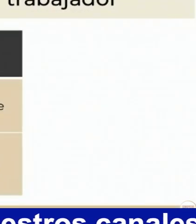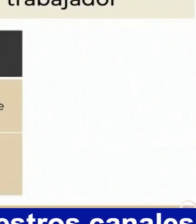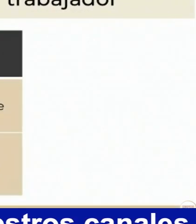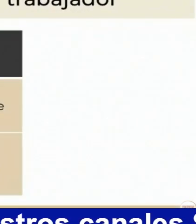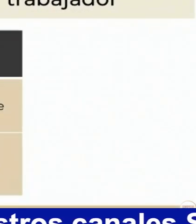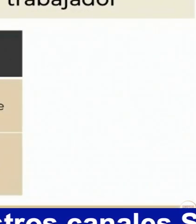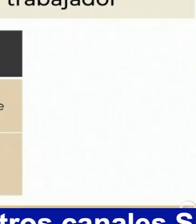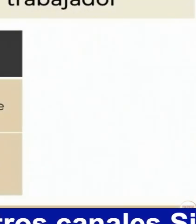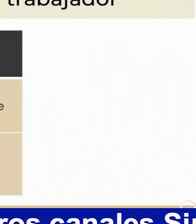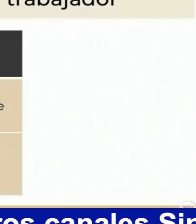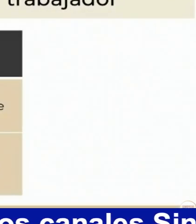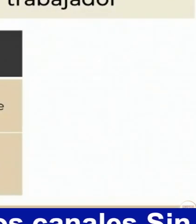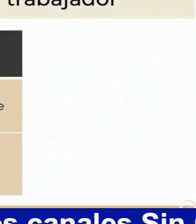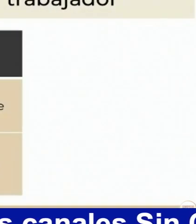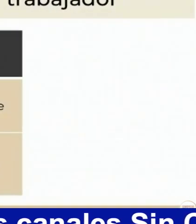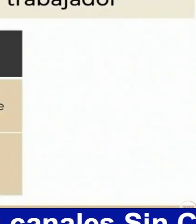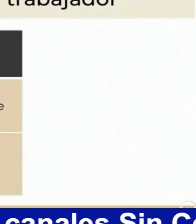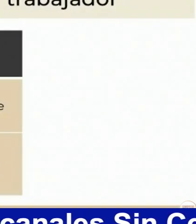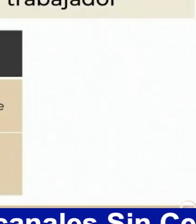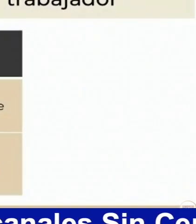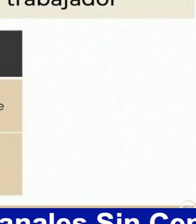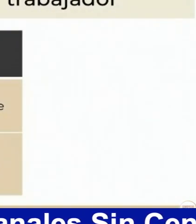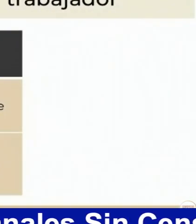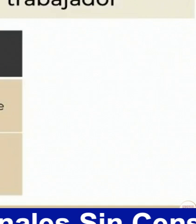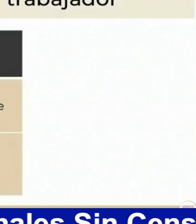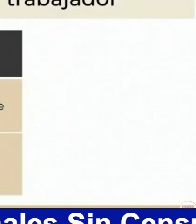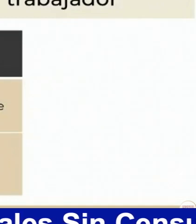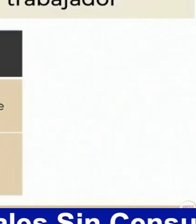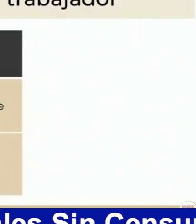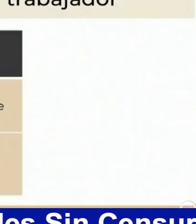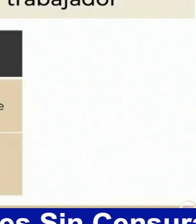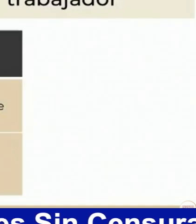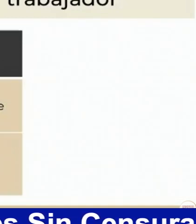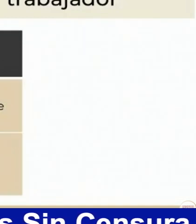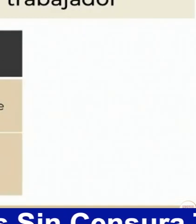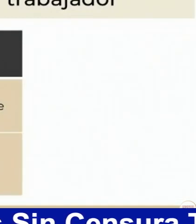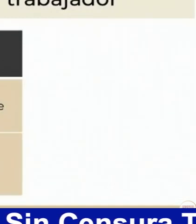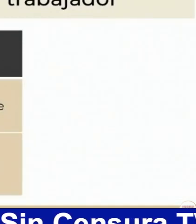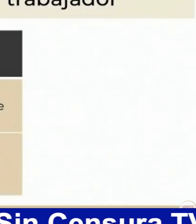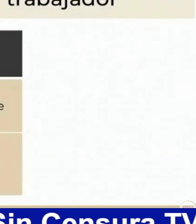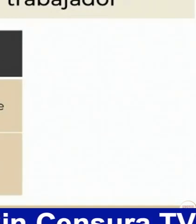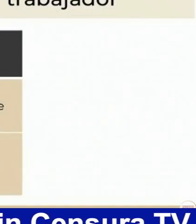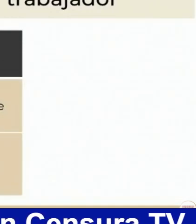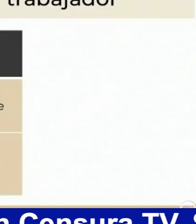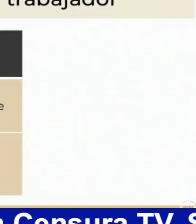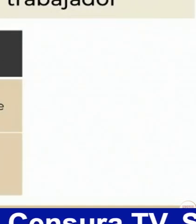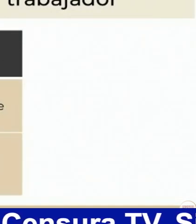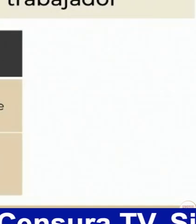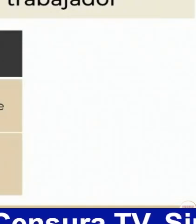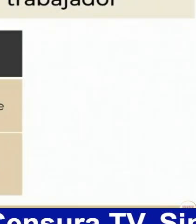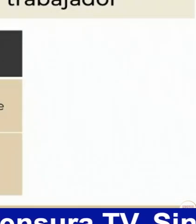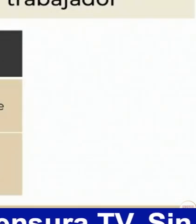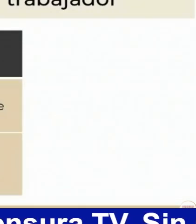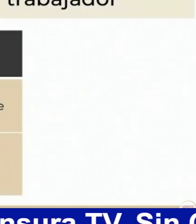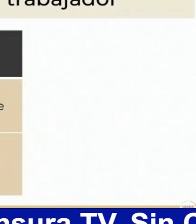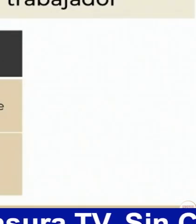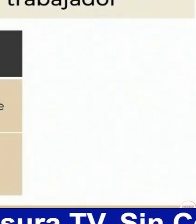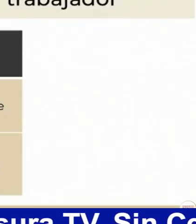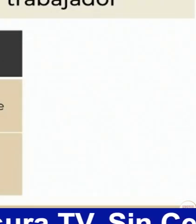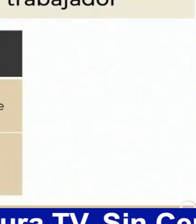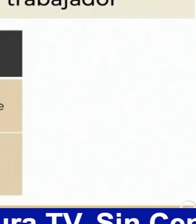se creaban, estaban las empresas que generaban las utilidades y había empresas hermanas